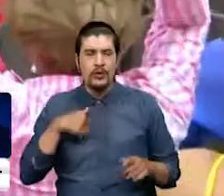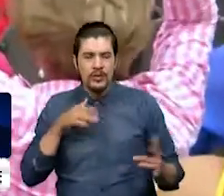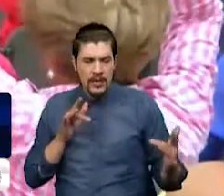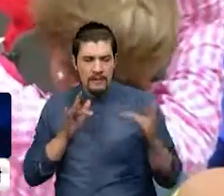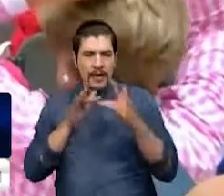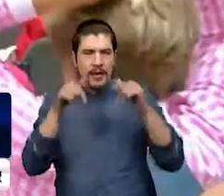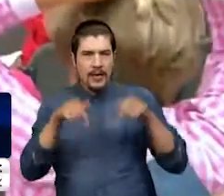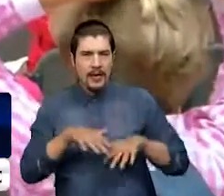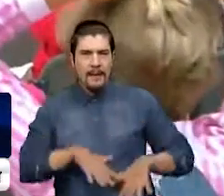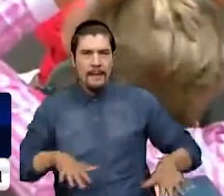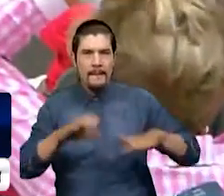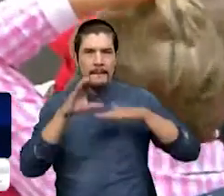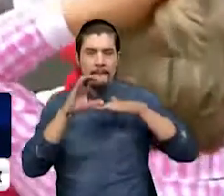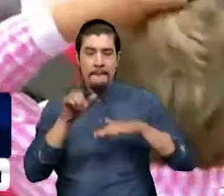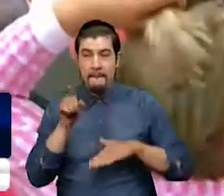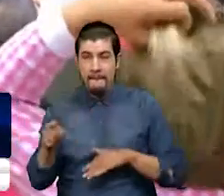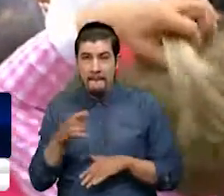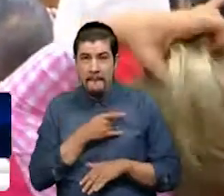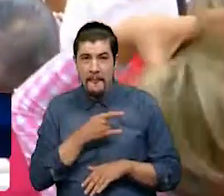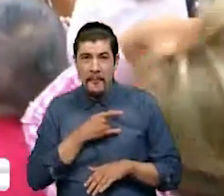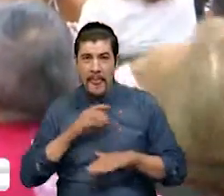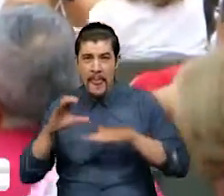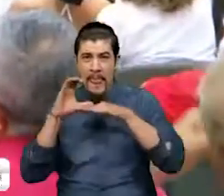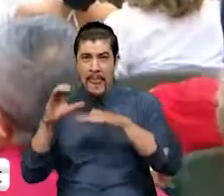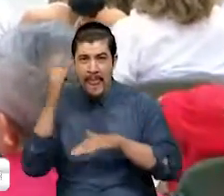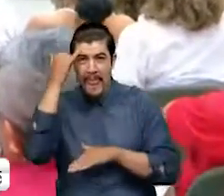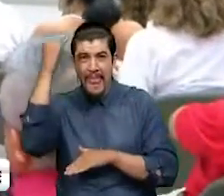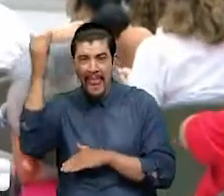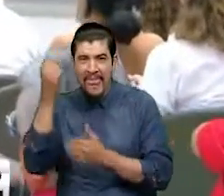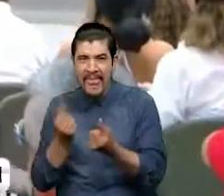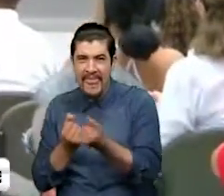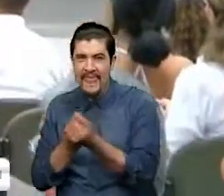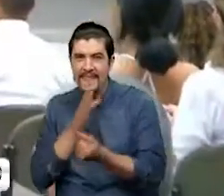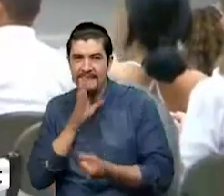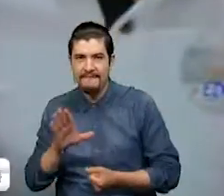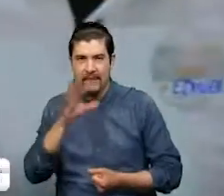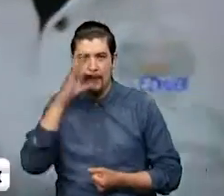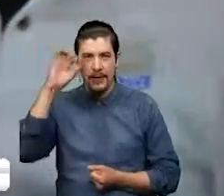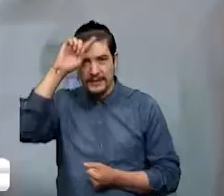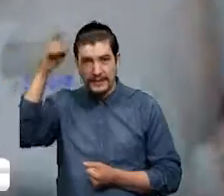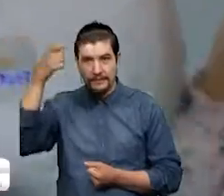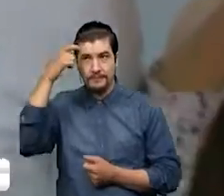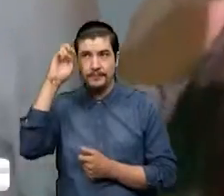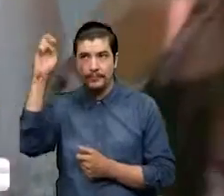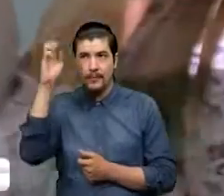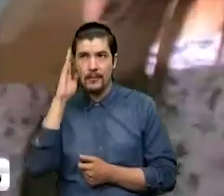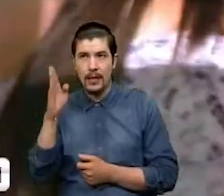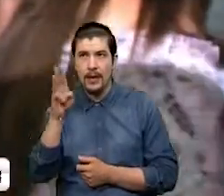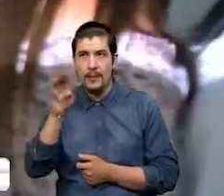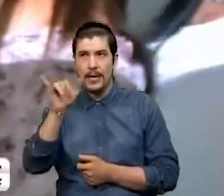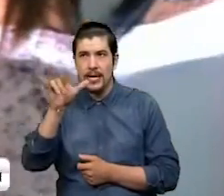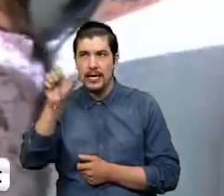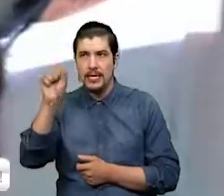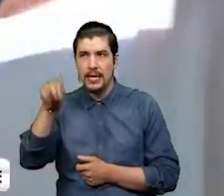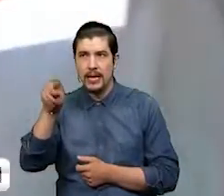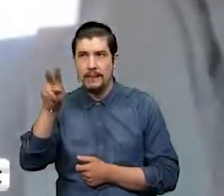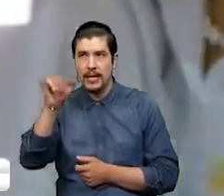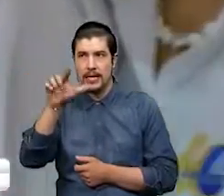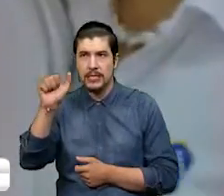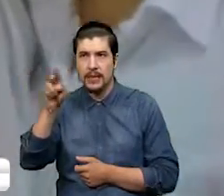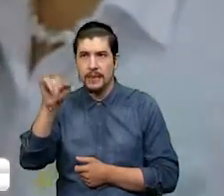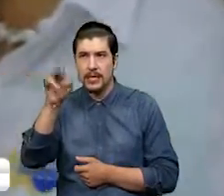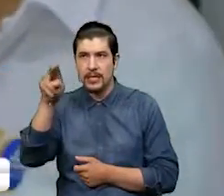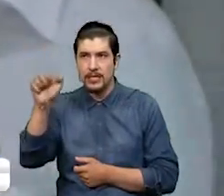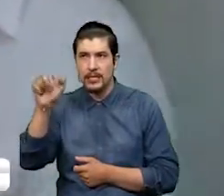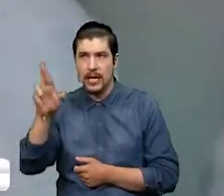la universidad del catatumbo es una iniciativa liderada por el gobernador de norte de santander william villamizar laguado donde participan varias